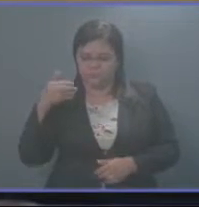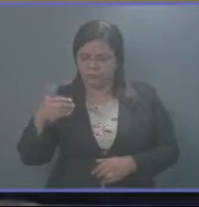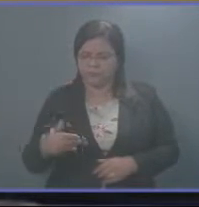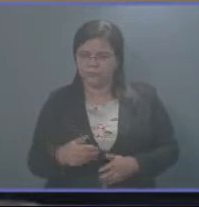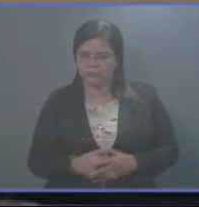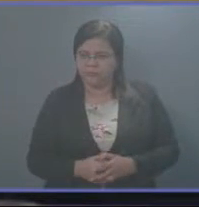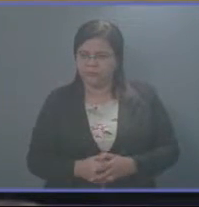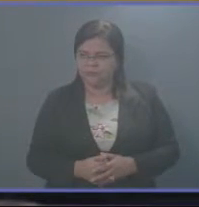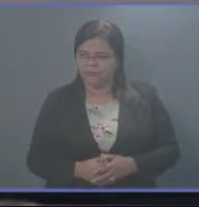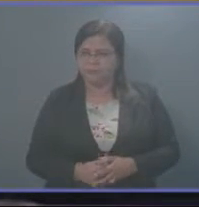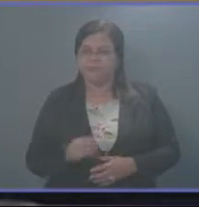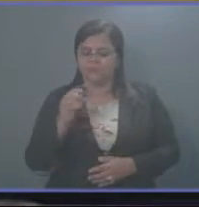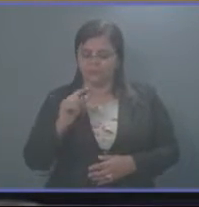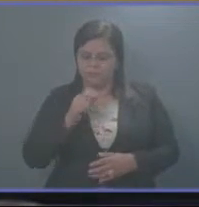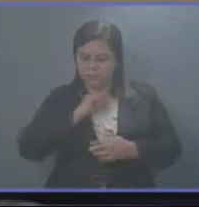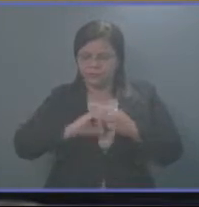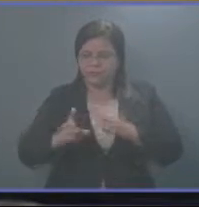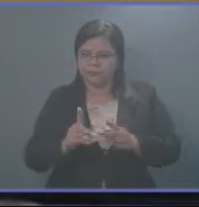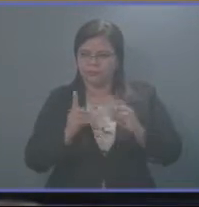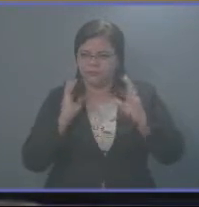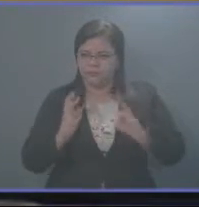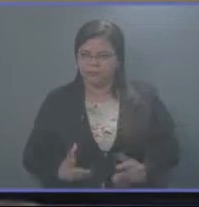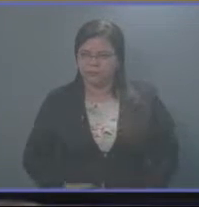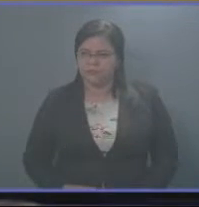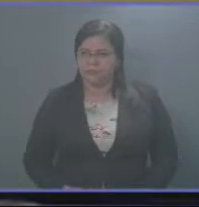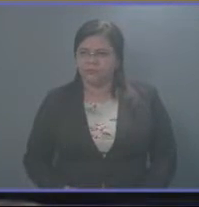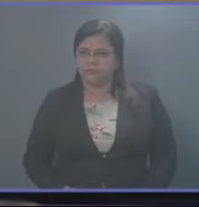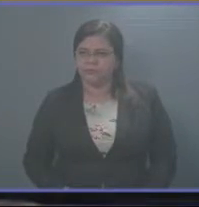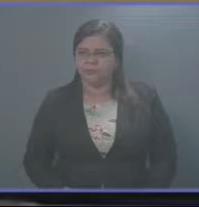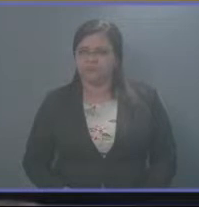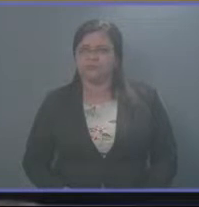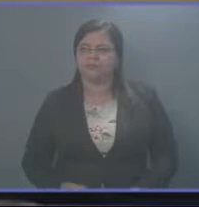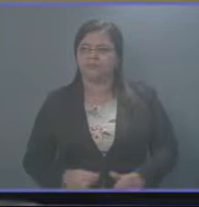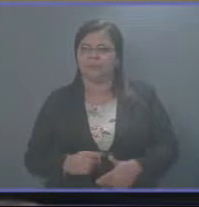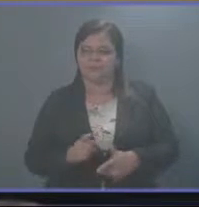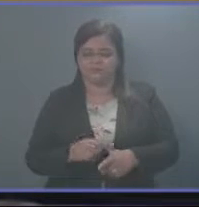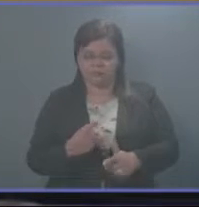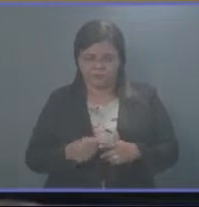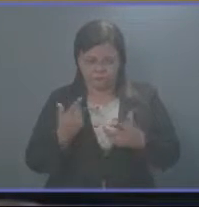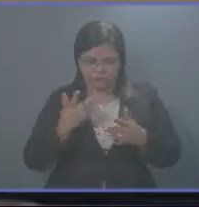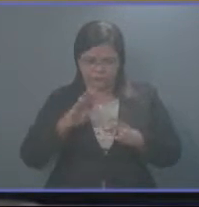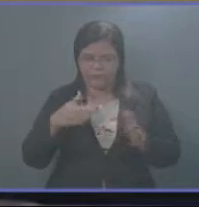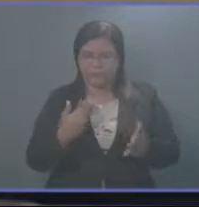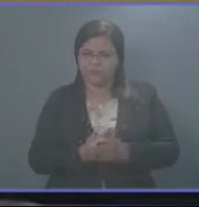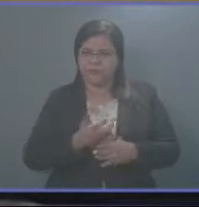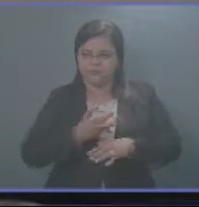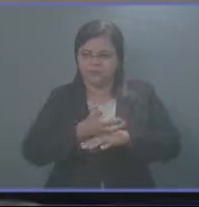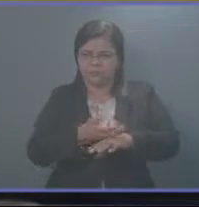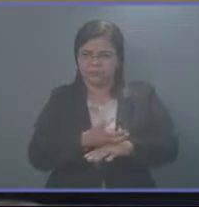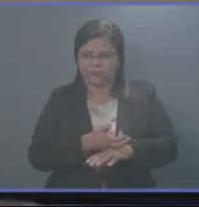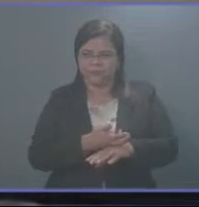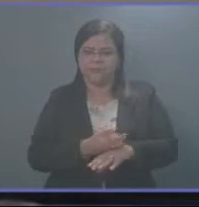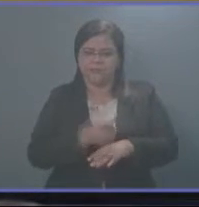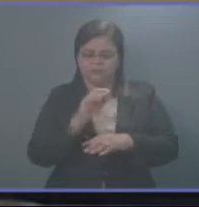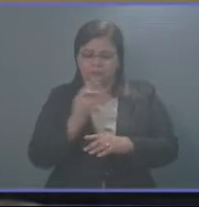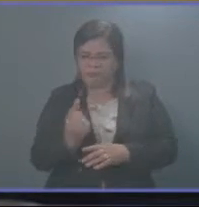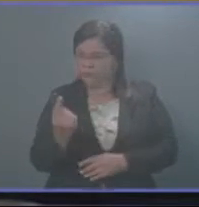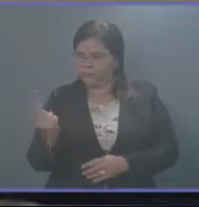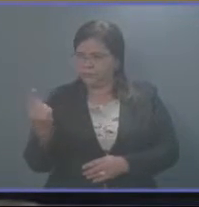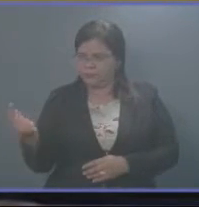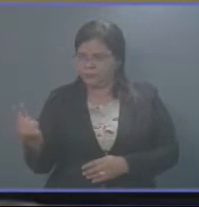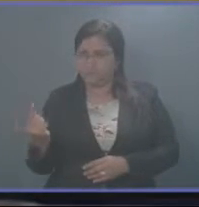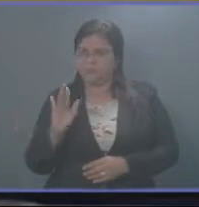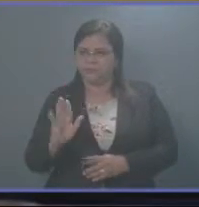partir de la publicación del presente decreto para informar y tramitar personalmente o por medio de apoderado de